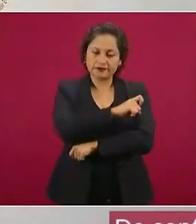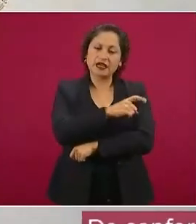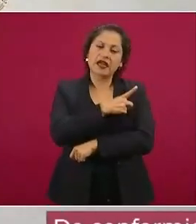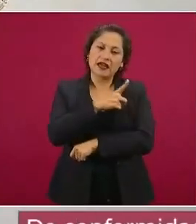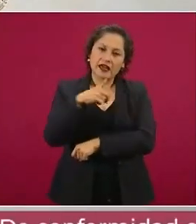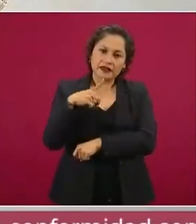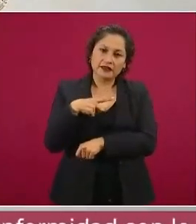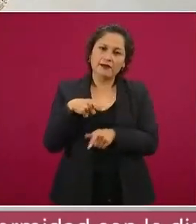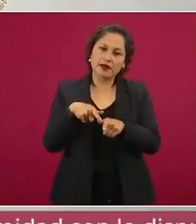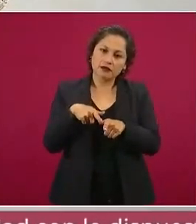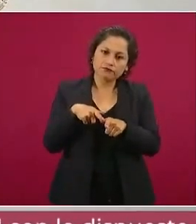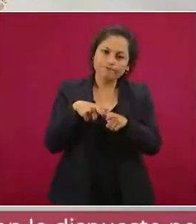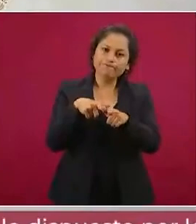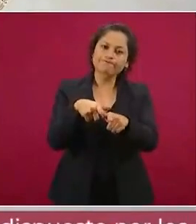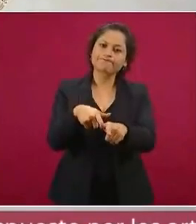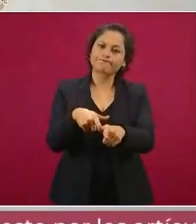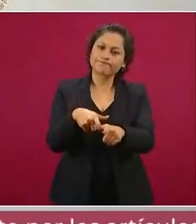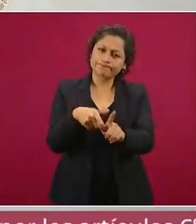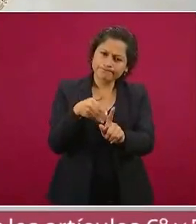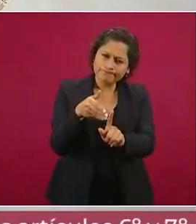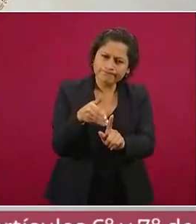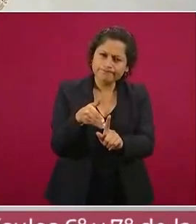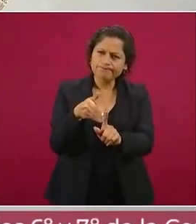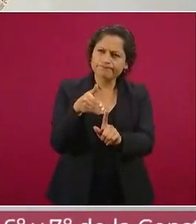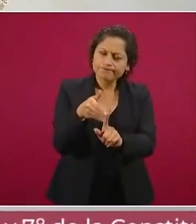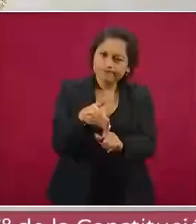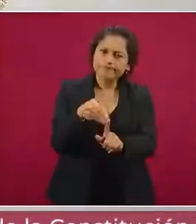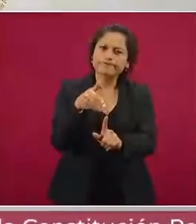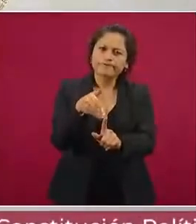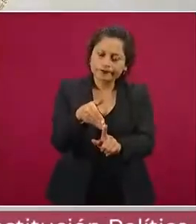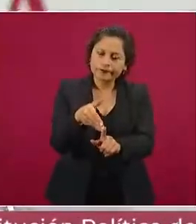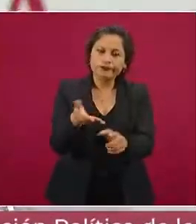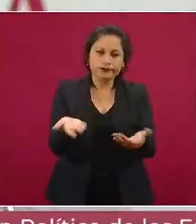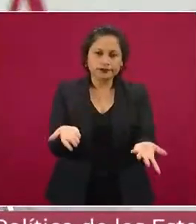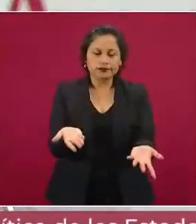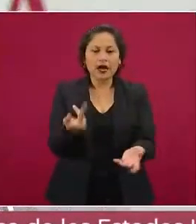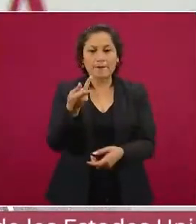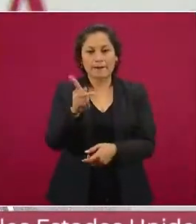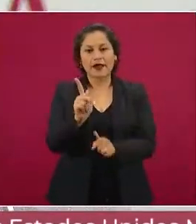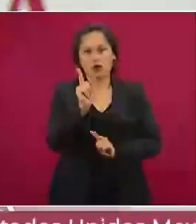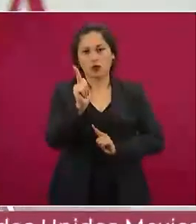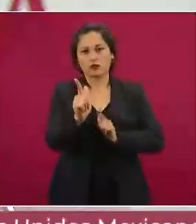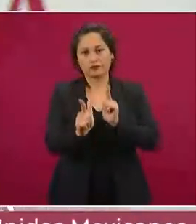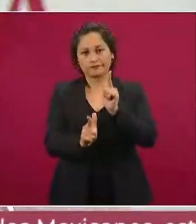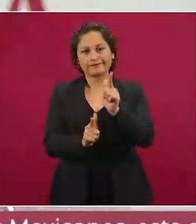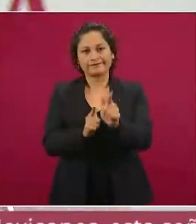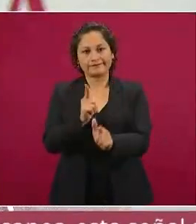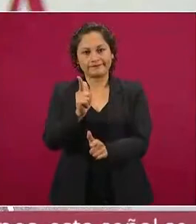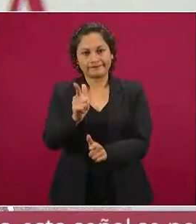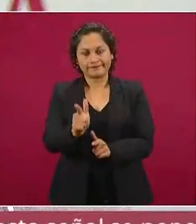empujando, empujando, es un cuerpo de avance lento.